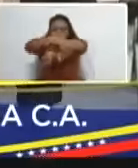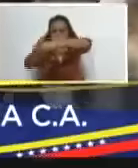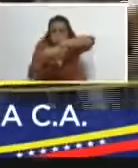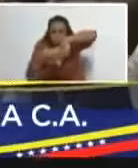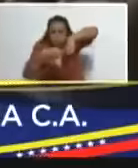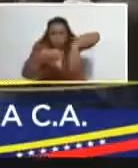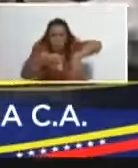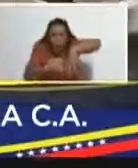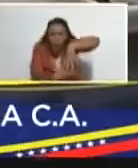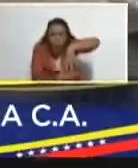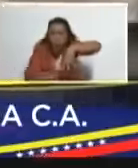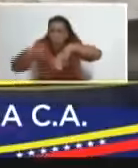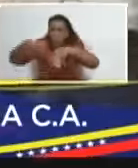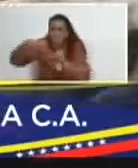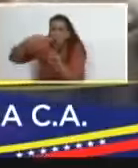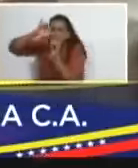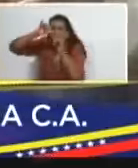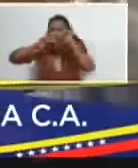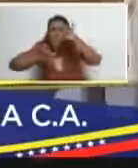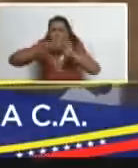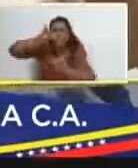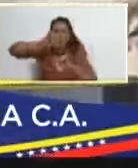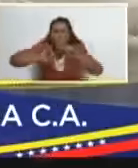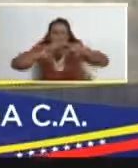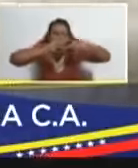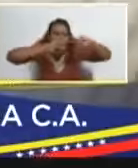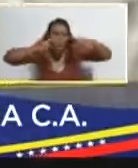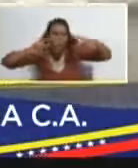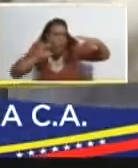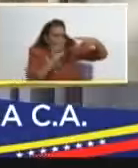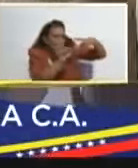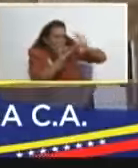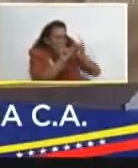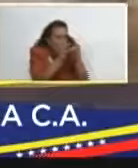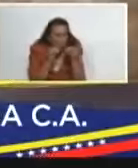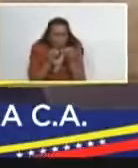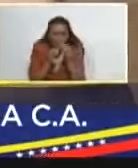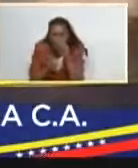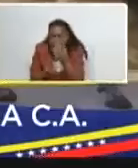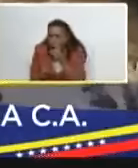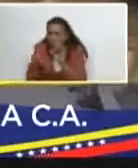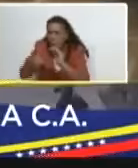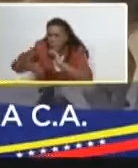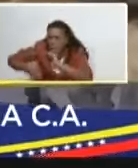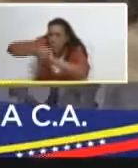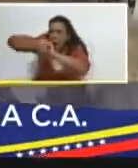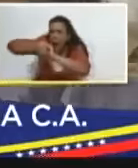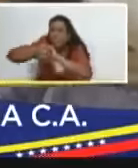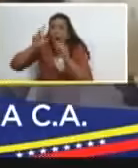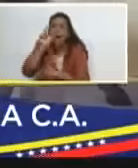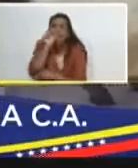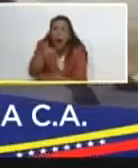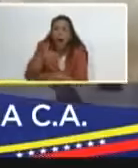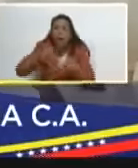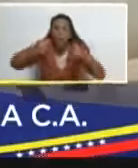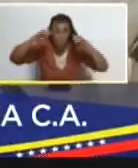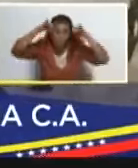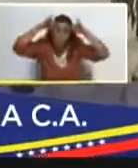teniendo nosotros nuestro propio material genético, aspiraciones foliculares, nuestro propio semen de nuestros propios toros